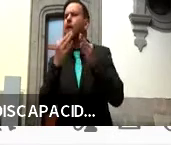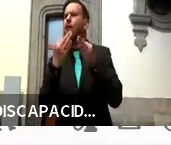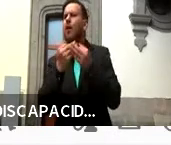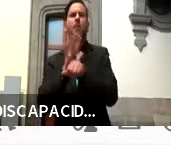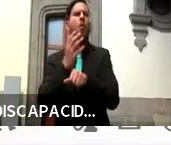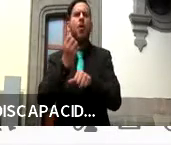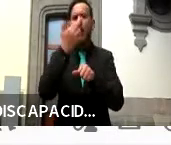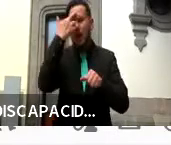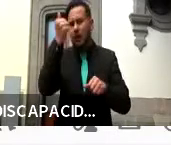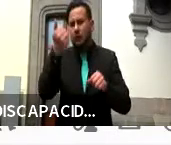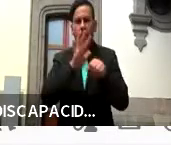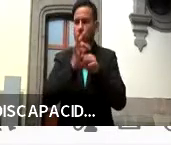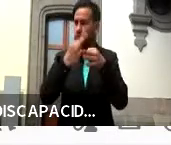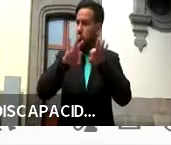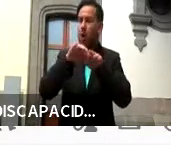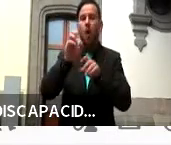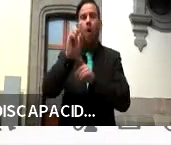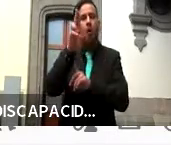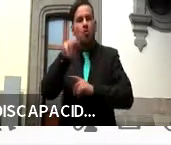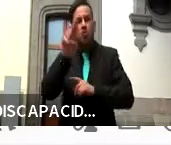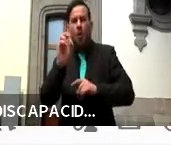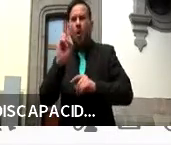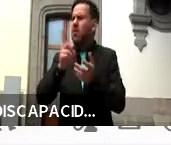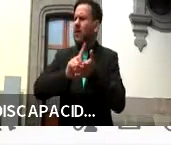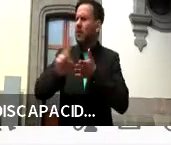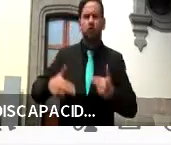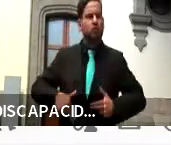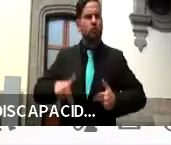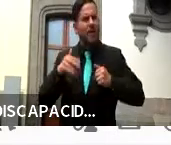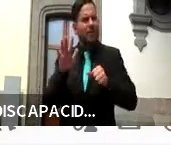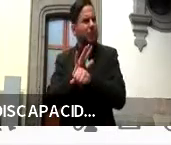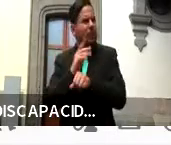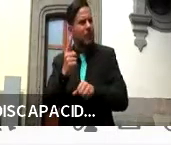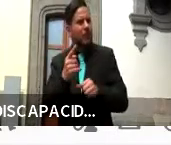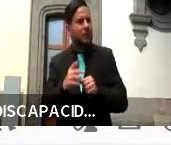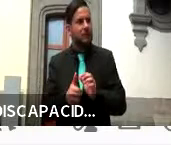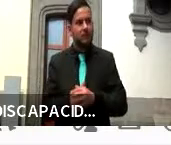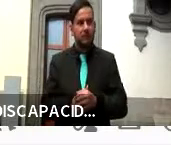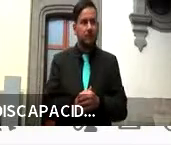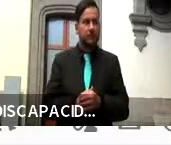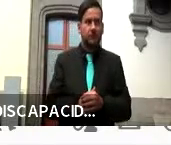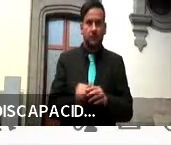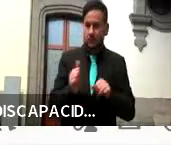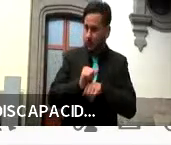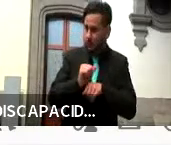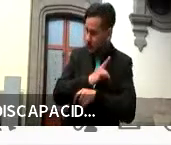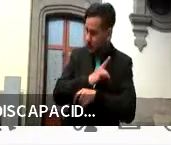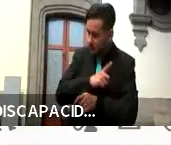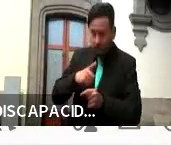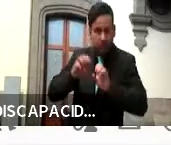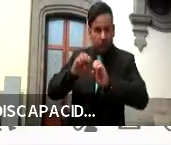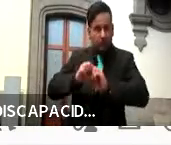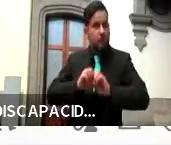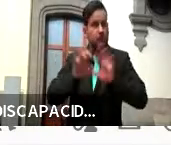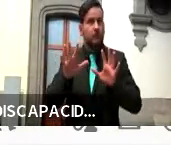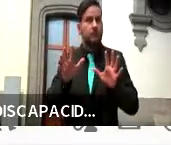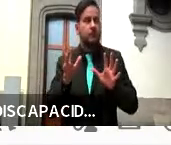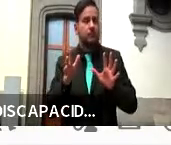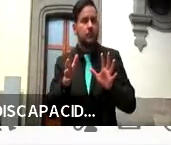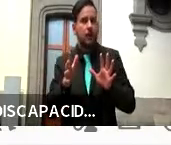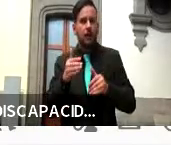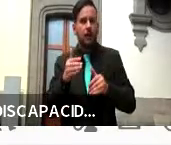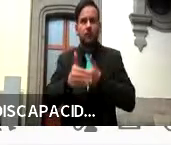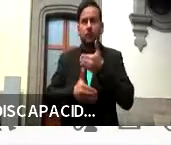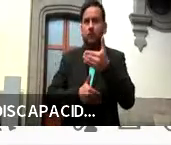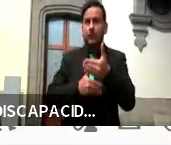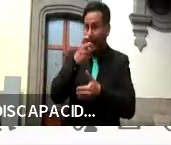Derechos Humanos y quiénes forman parte de ese proceso de construcción? Son los elementos claves que llevan finalmente a que ese